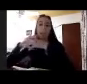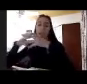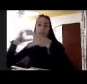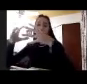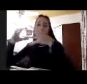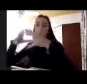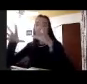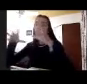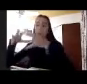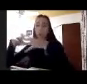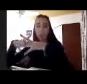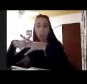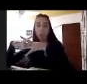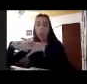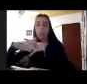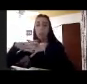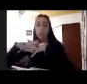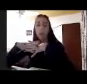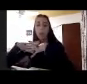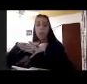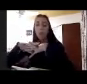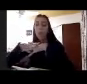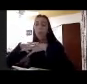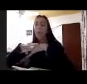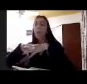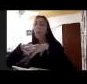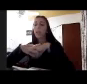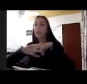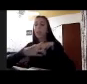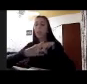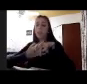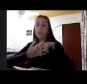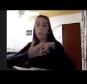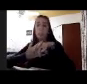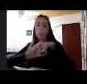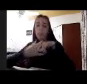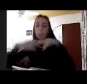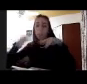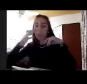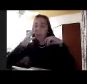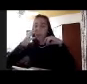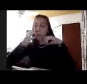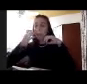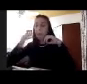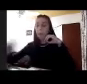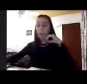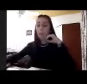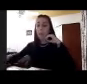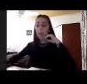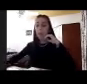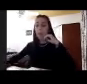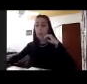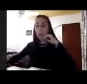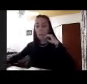familiar, ya sea, o también estudiantes pueden ser los usuarios, que puedan tener acceso a esta vivienda.